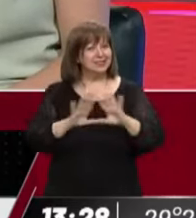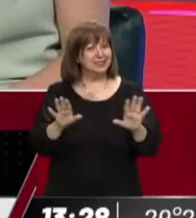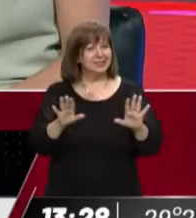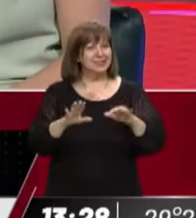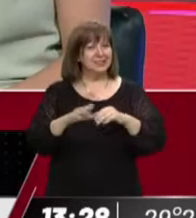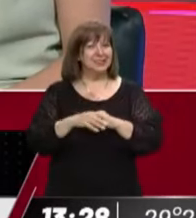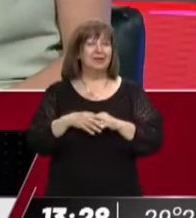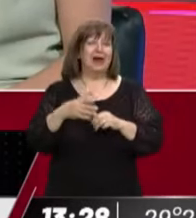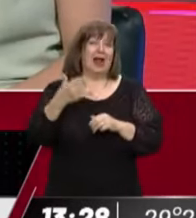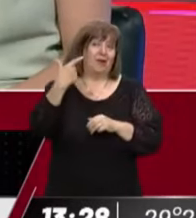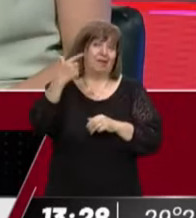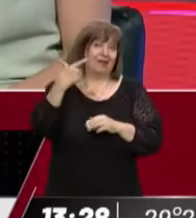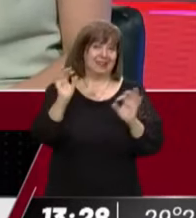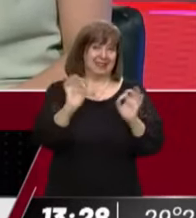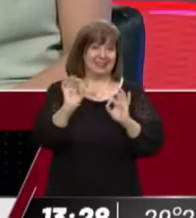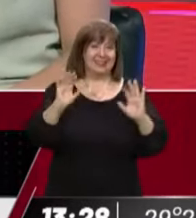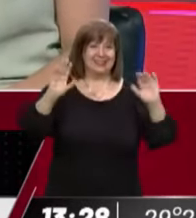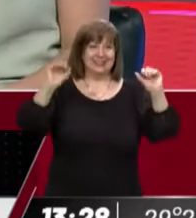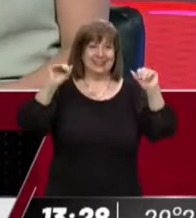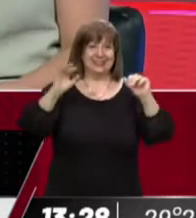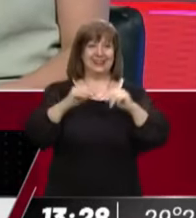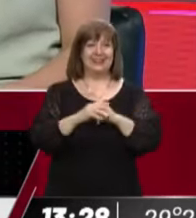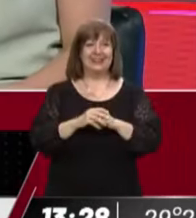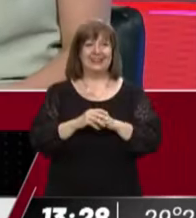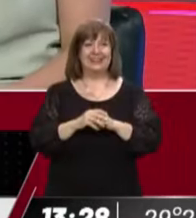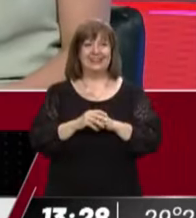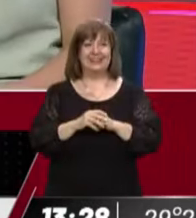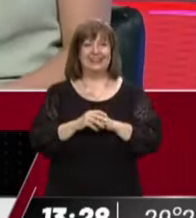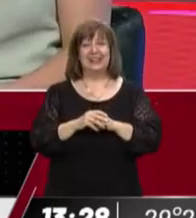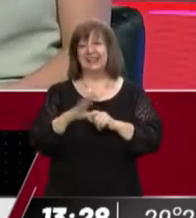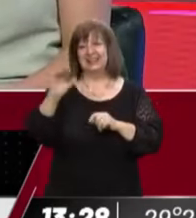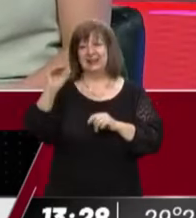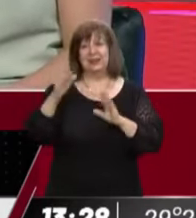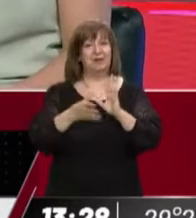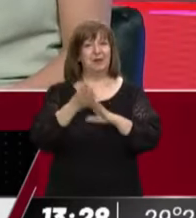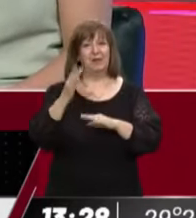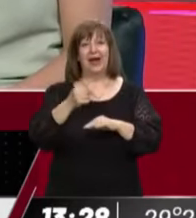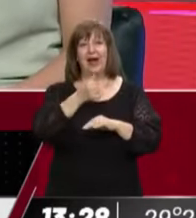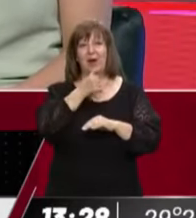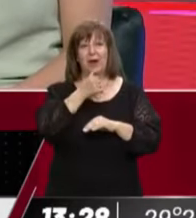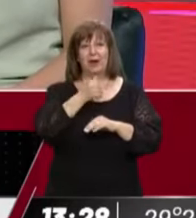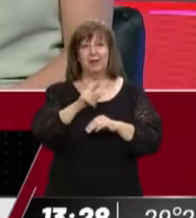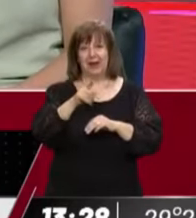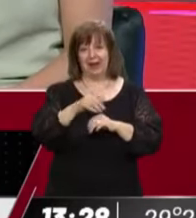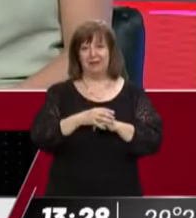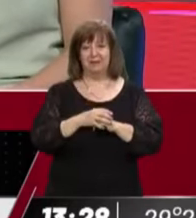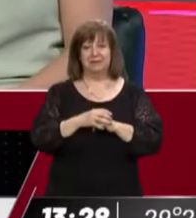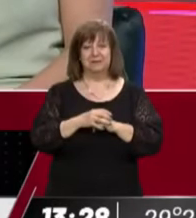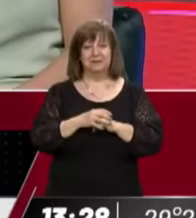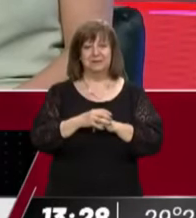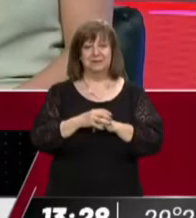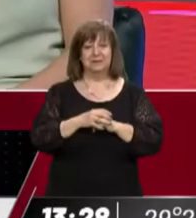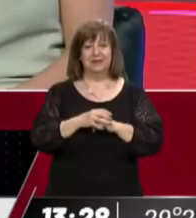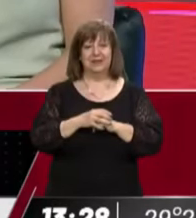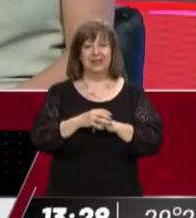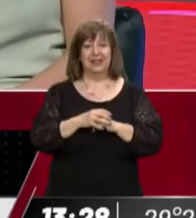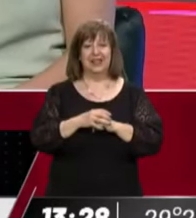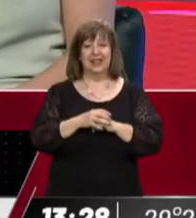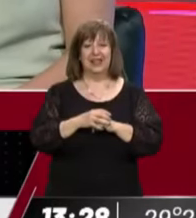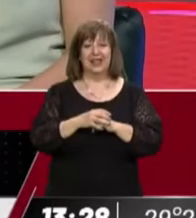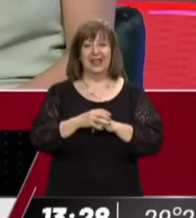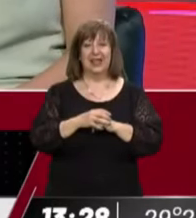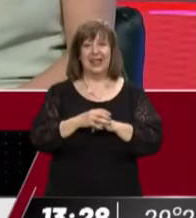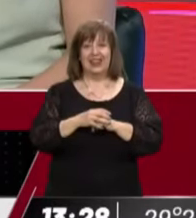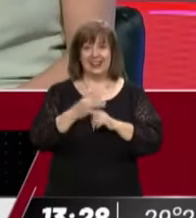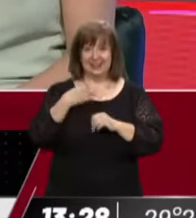se Televisa Adiós al agua viste lo va a hacer recién se pch